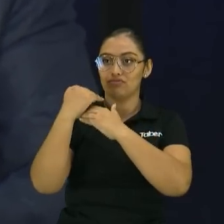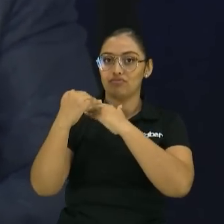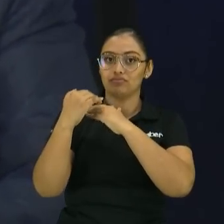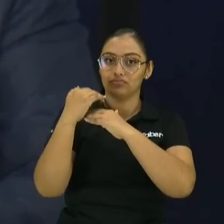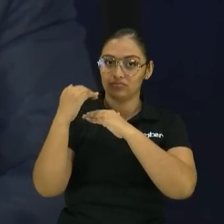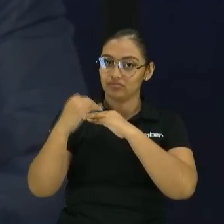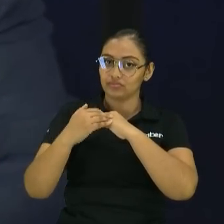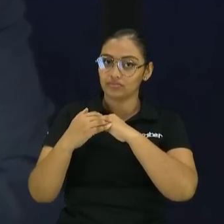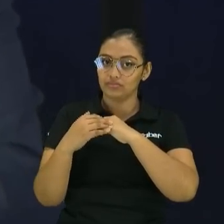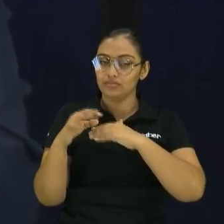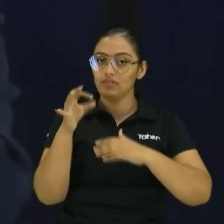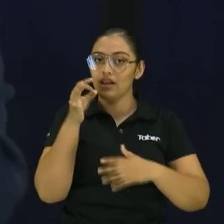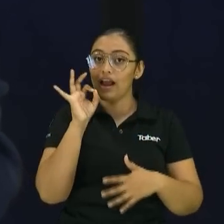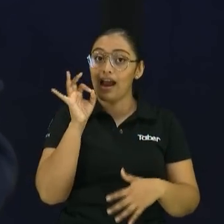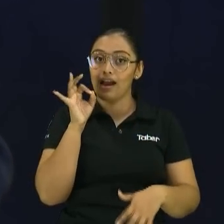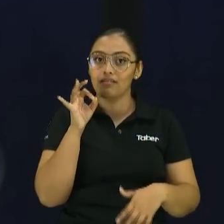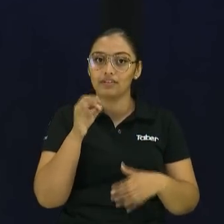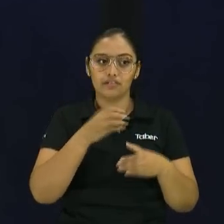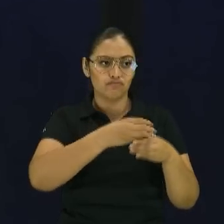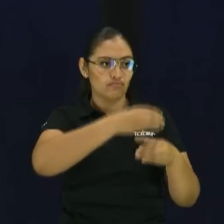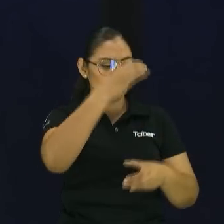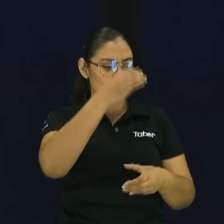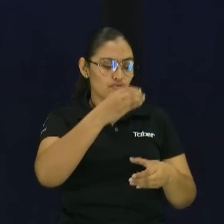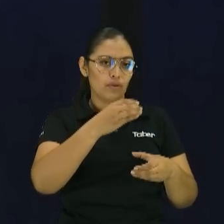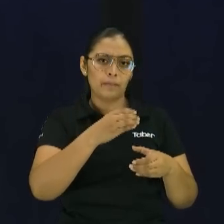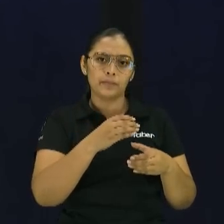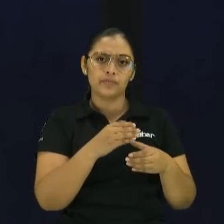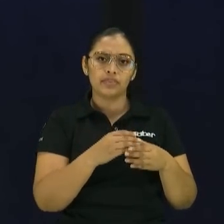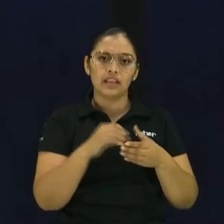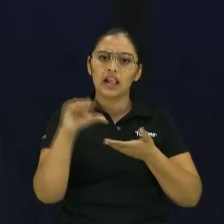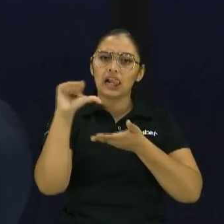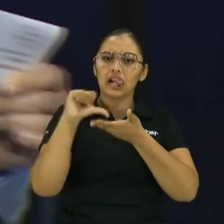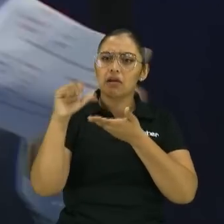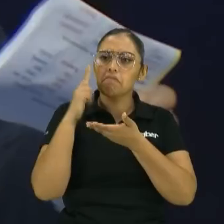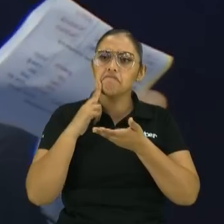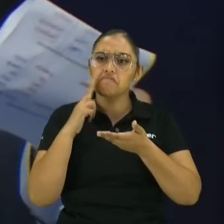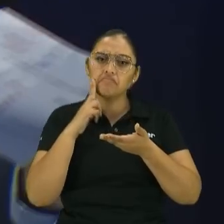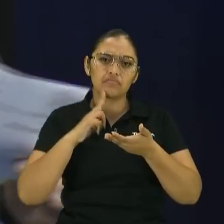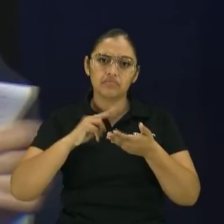vainilla de nuez sabor a vecina